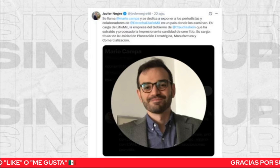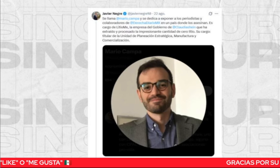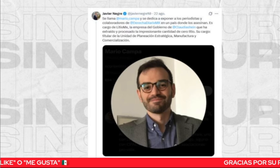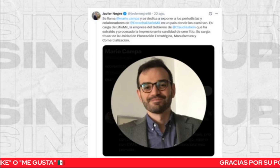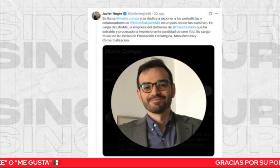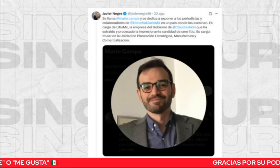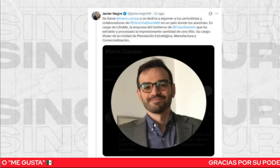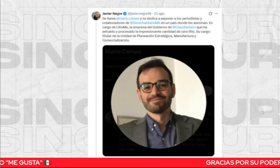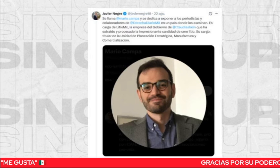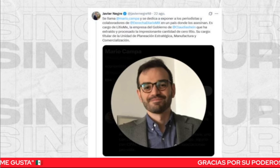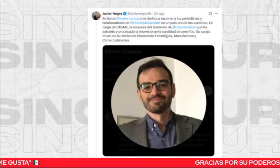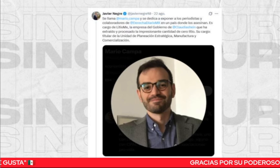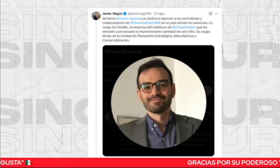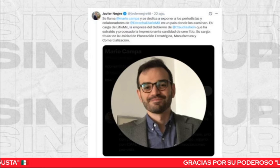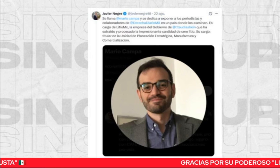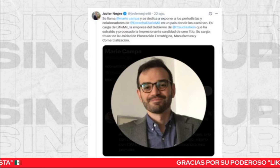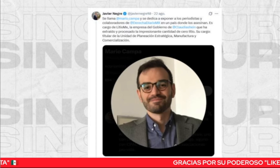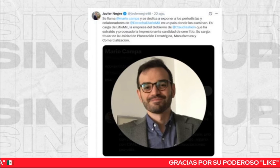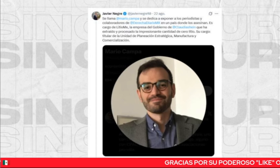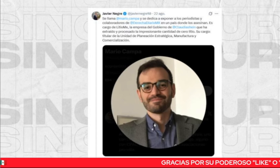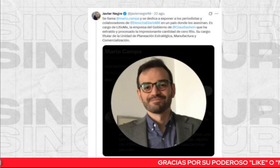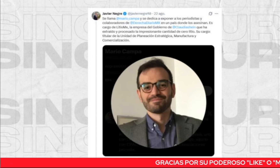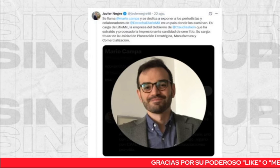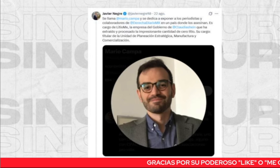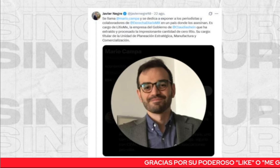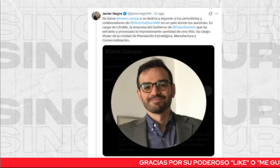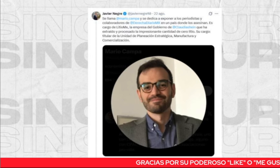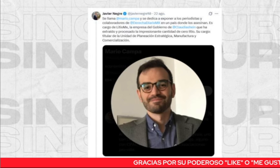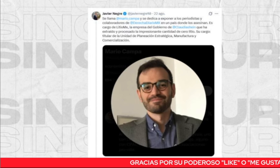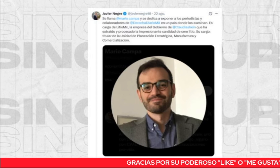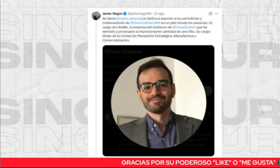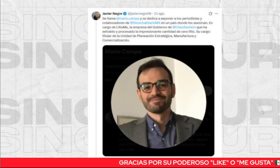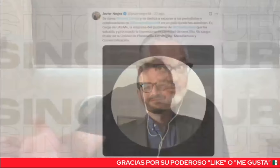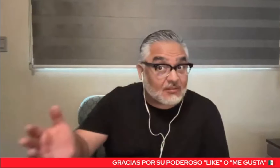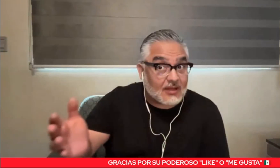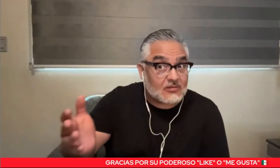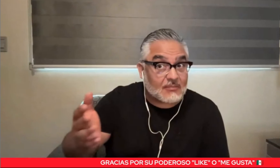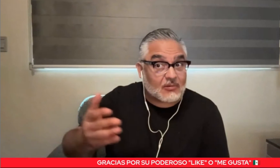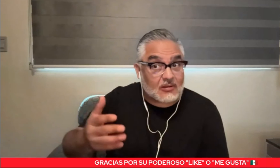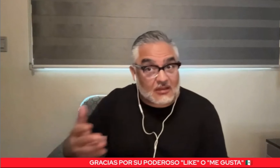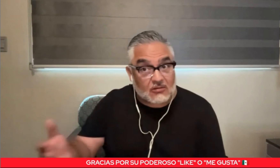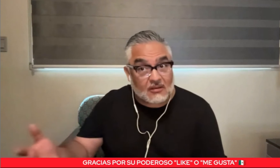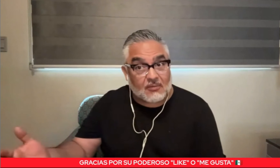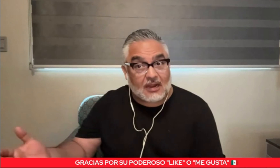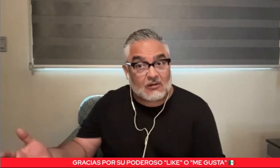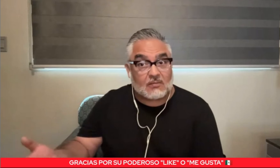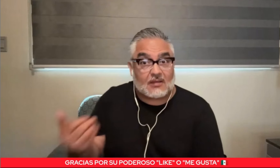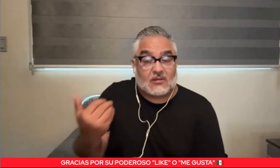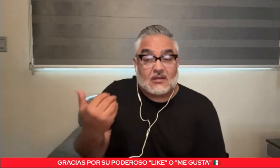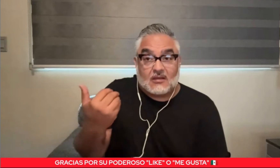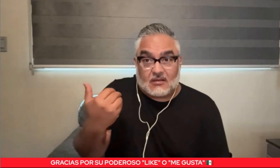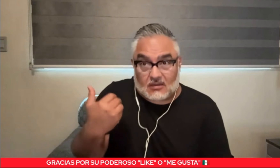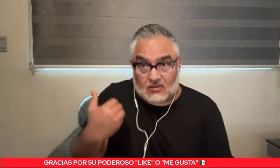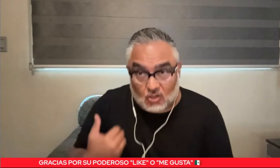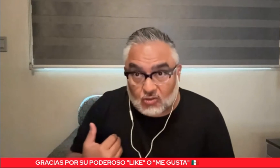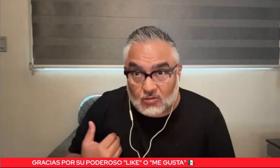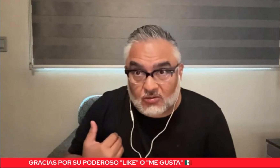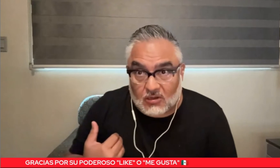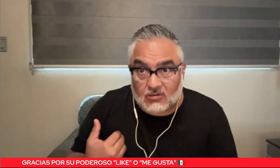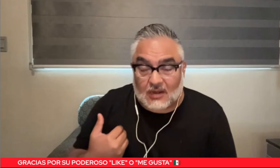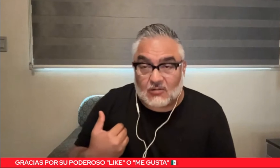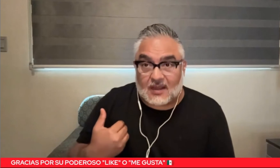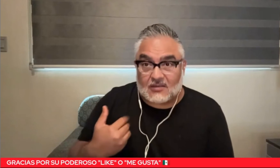llorando las palomitas, que por tanto tiempo han difamado, que por tanto tiempo han calumniado. Yo soy